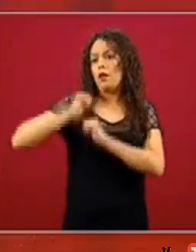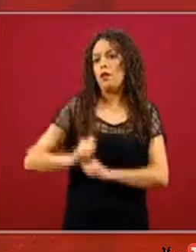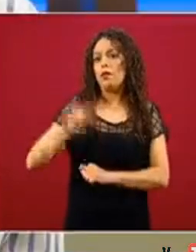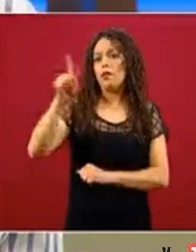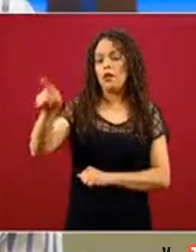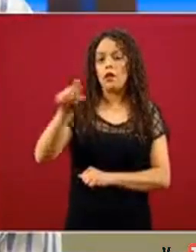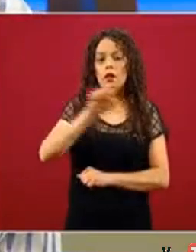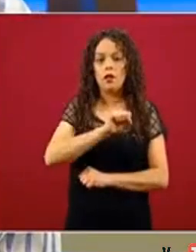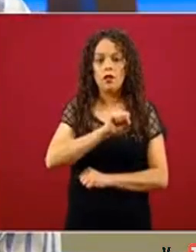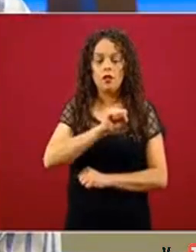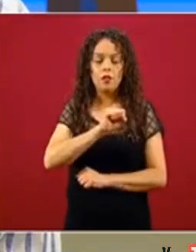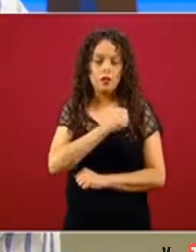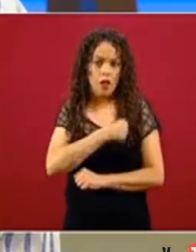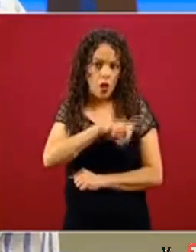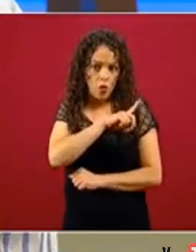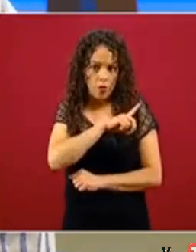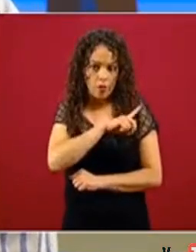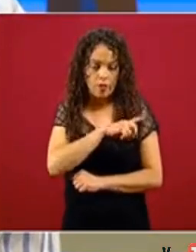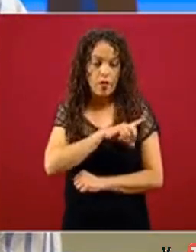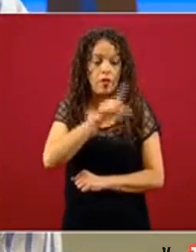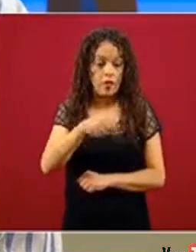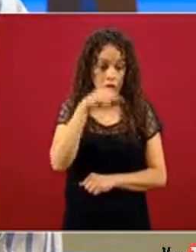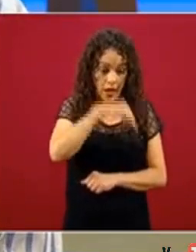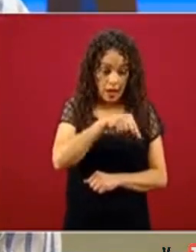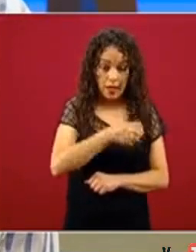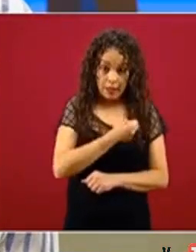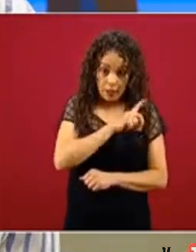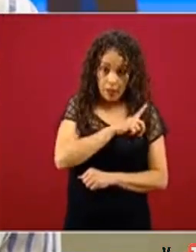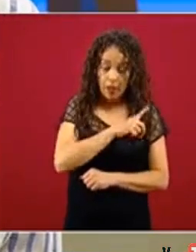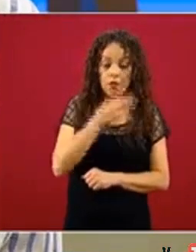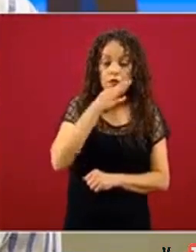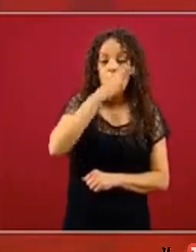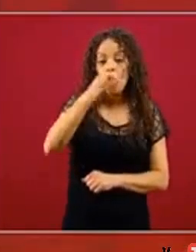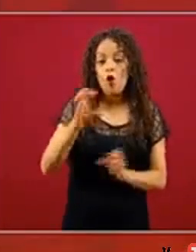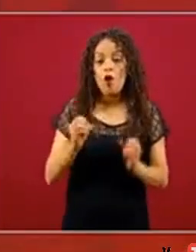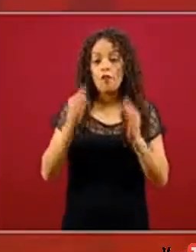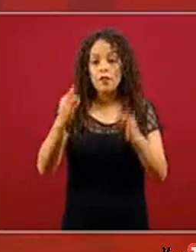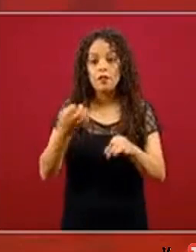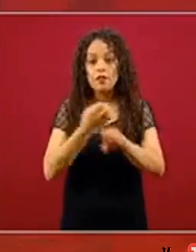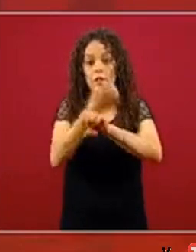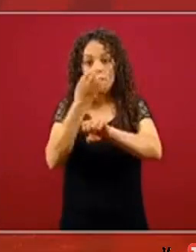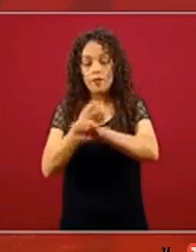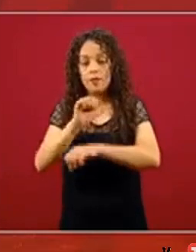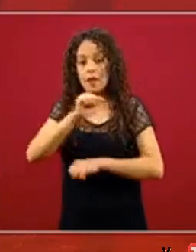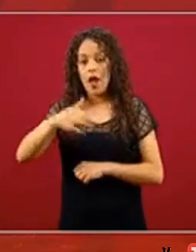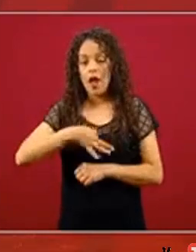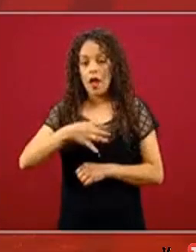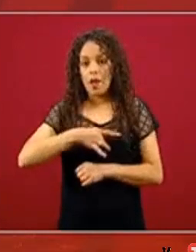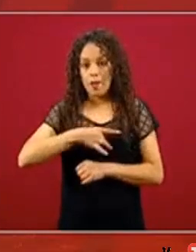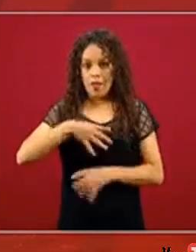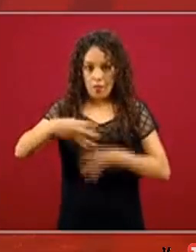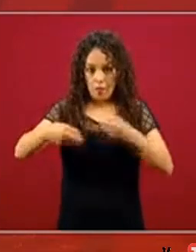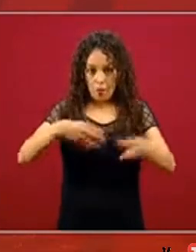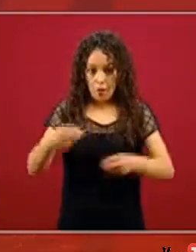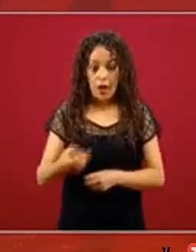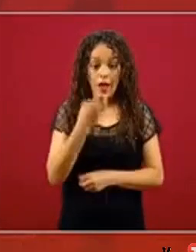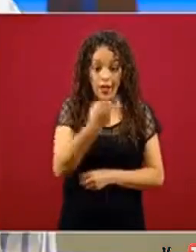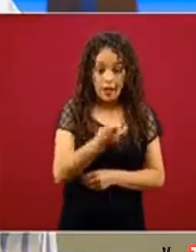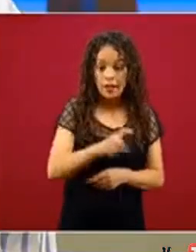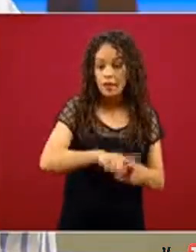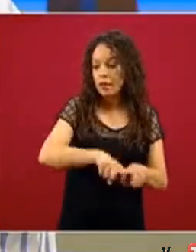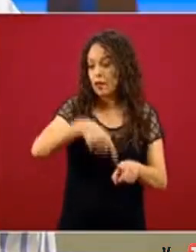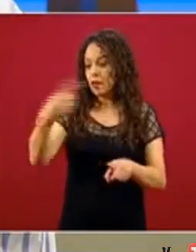jurisdicción sanitaria a la Oficina Estatal de Epidemiología y de la Oficina Estatal de Epidemiología a la Dirección General de